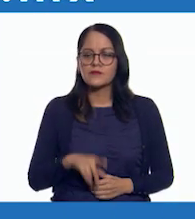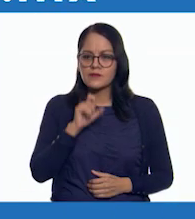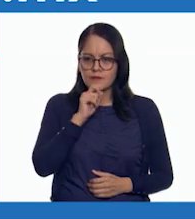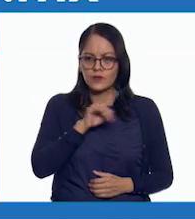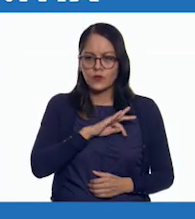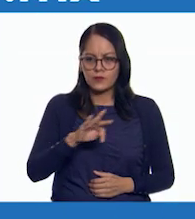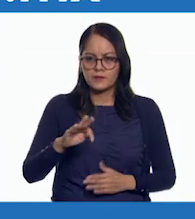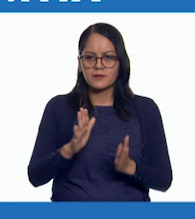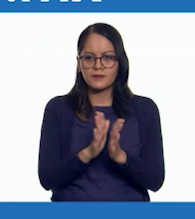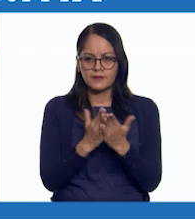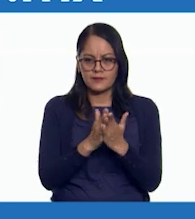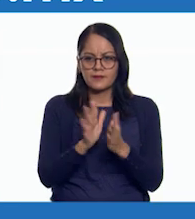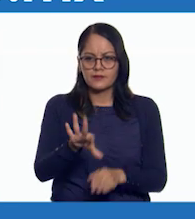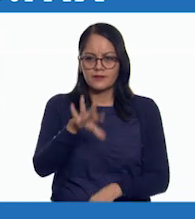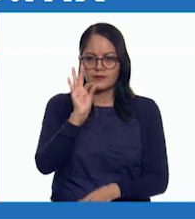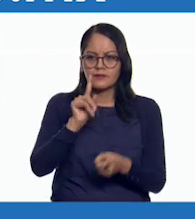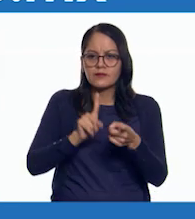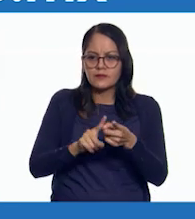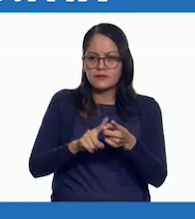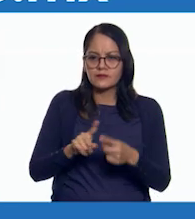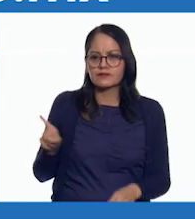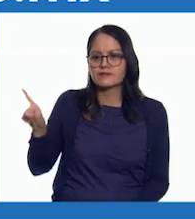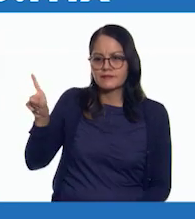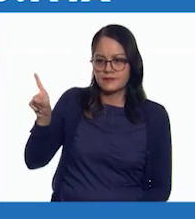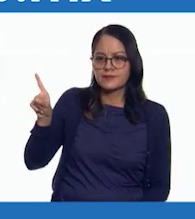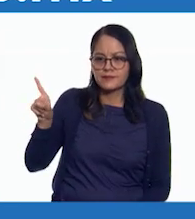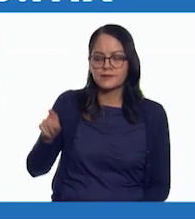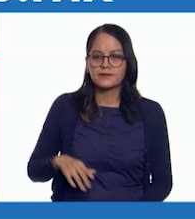También puedes encontrar los libros de texto en la página